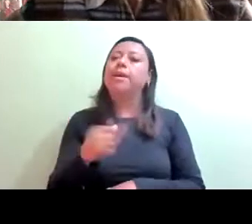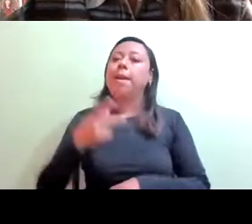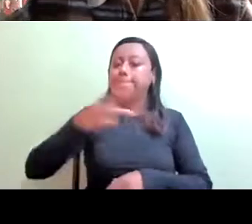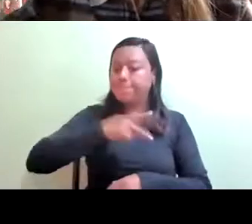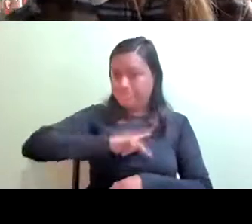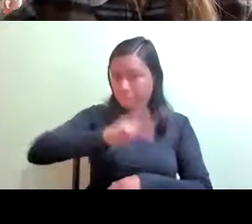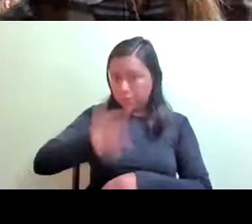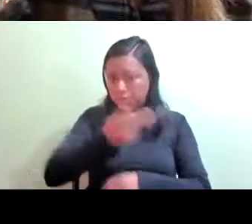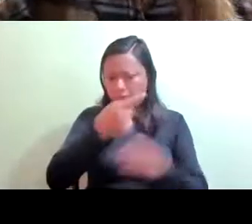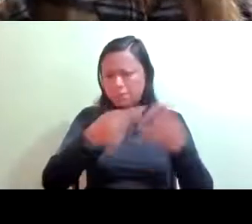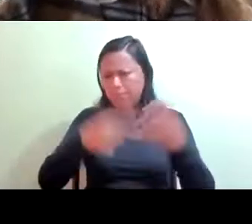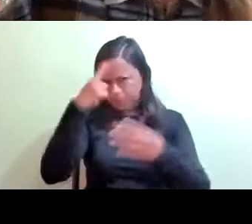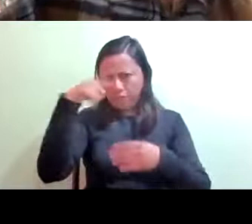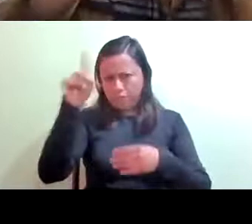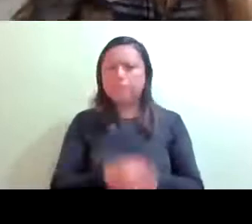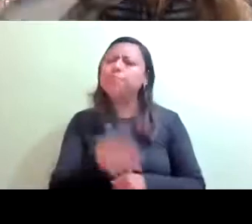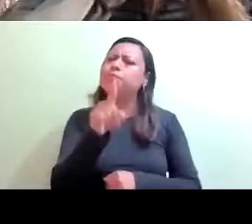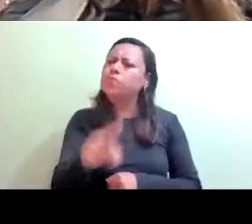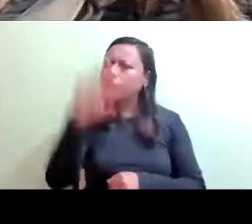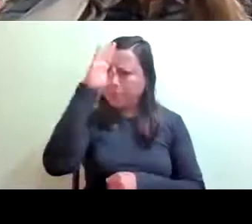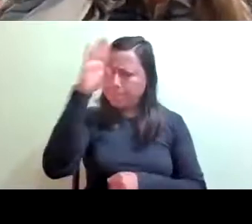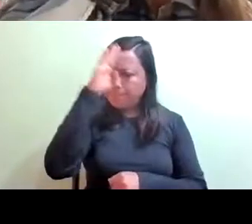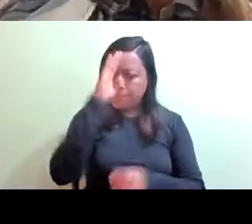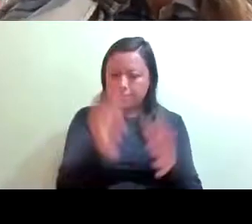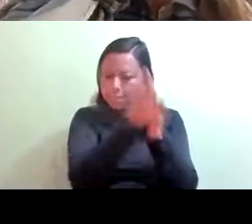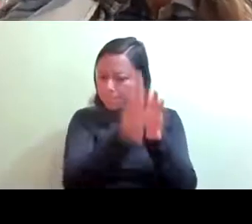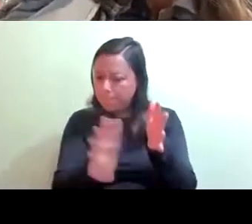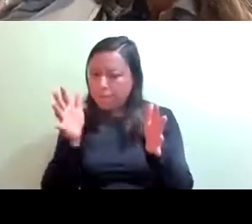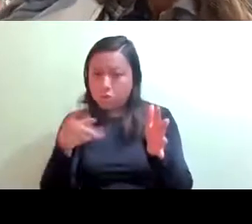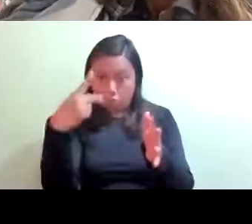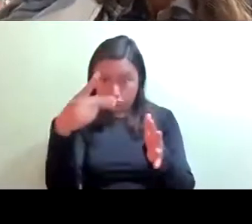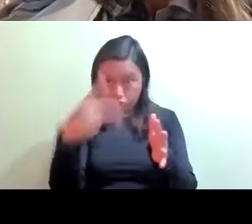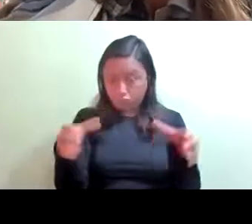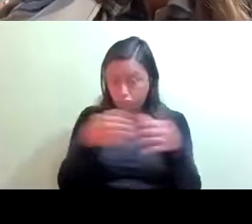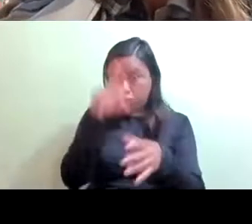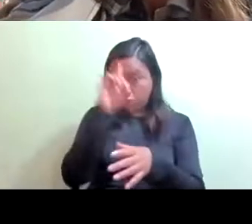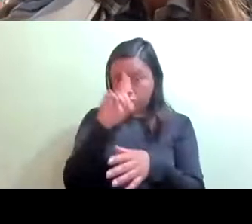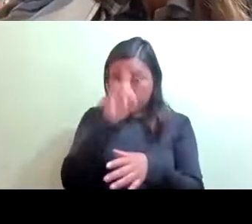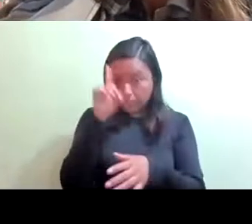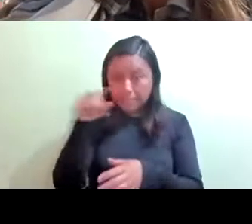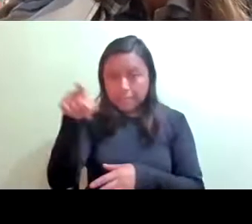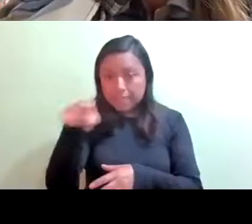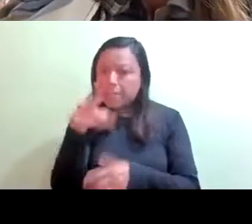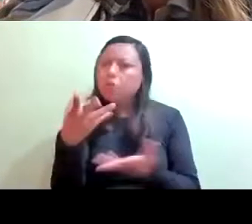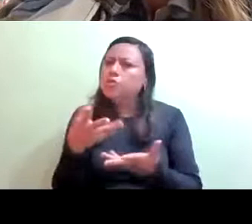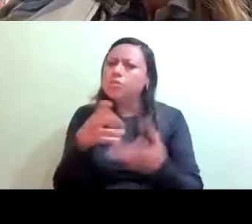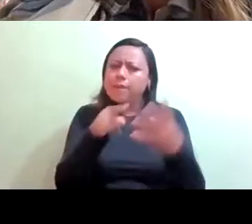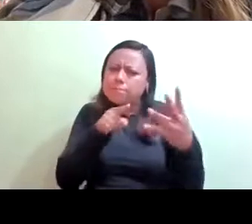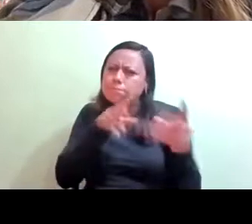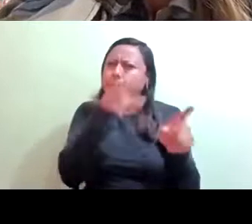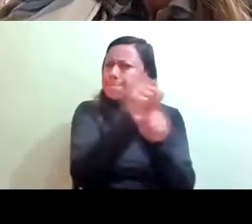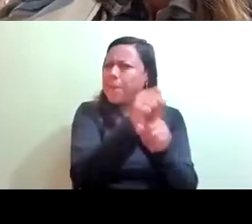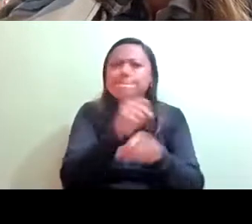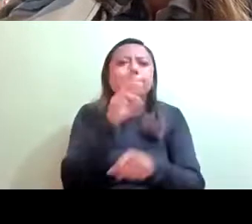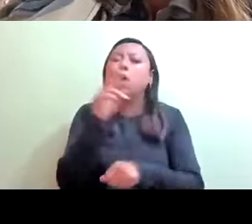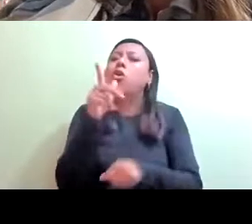Serían, ¿cuál considera el mayor logro en su periodo como consejero? ¿Por qué quiere volver